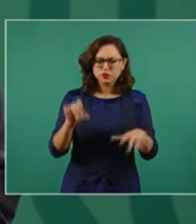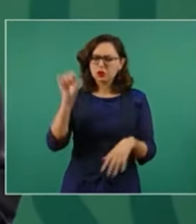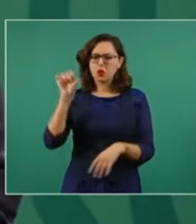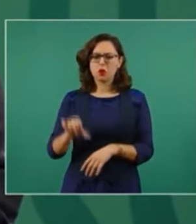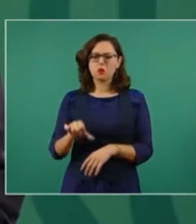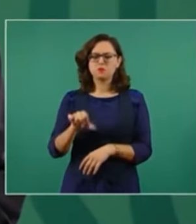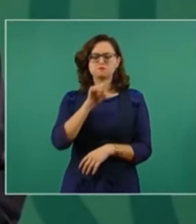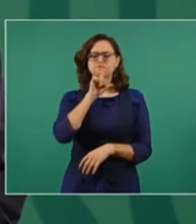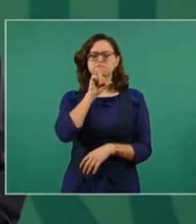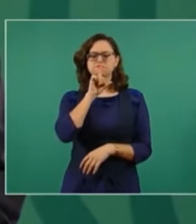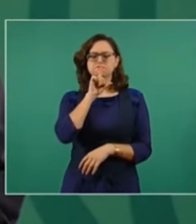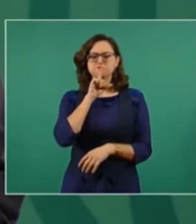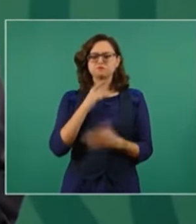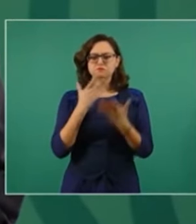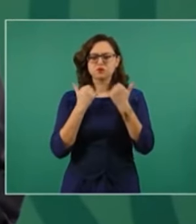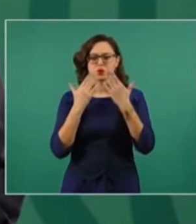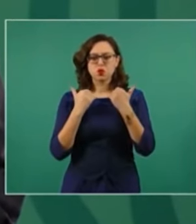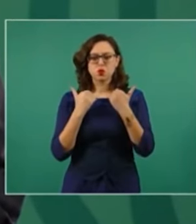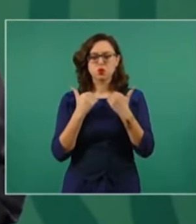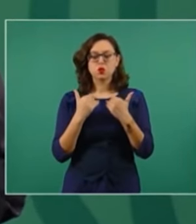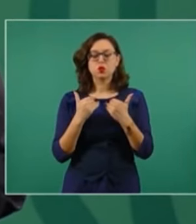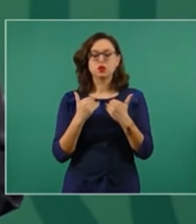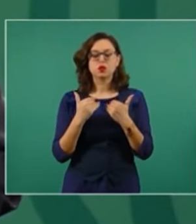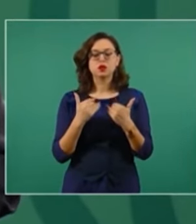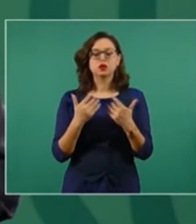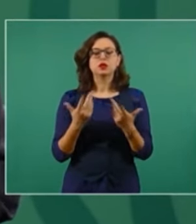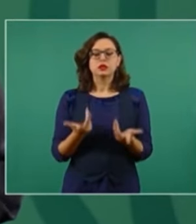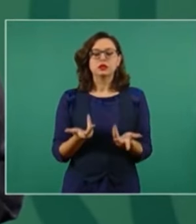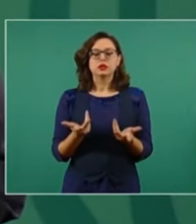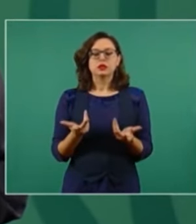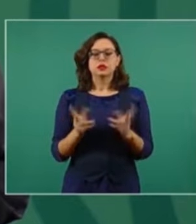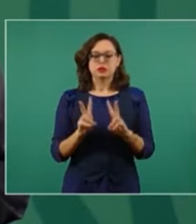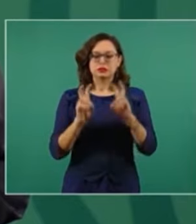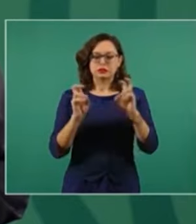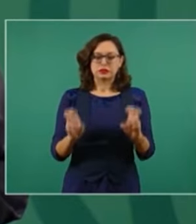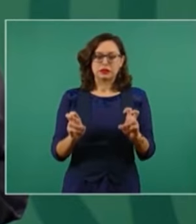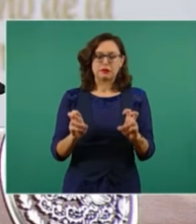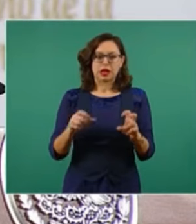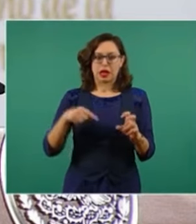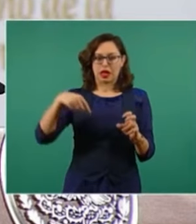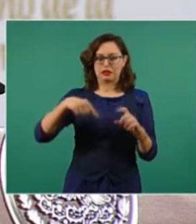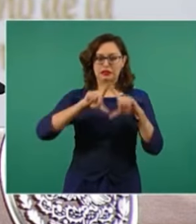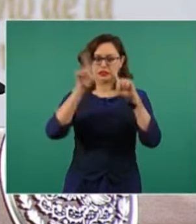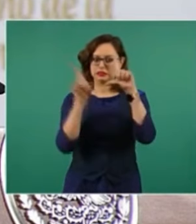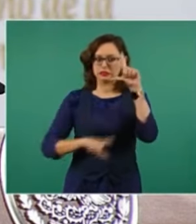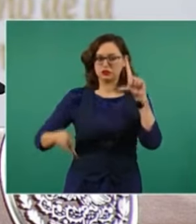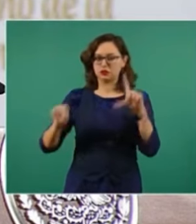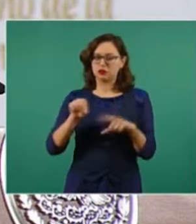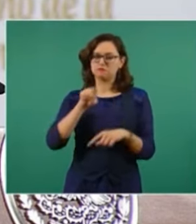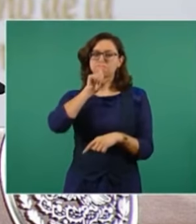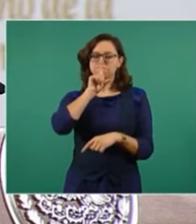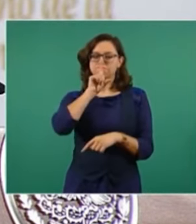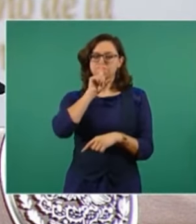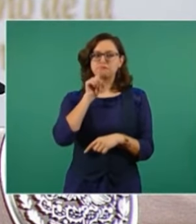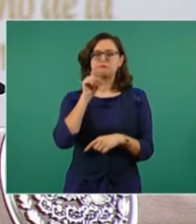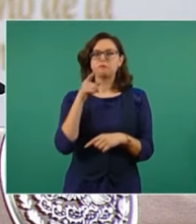del crimen organizado según las autoridades locales. Subrayó que el aumento de la violencia electoral puede atribuirse a la magnitud de los comicios y el gran